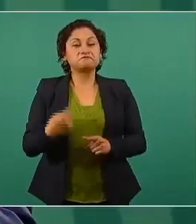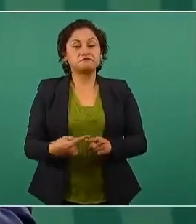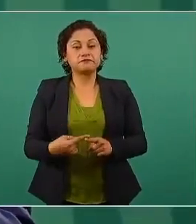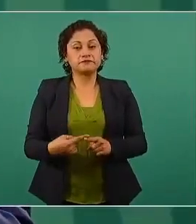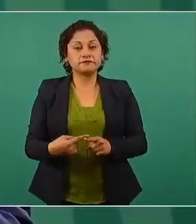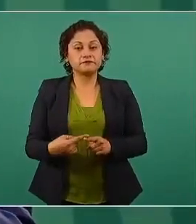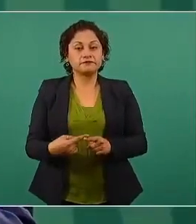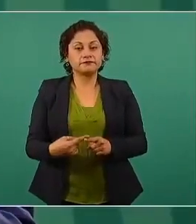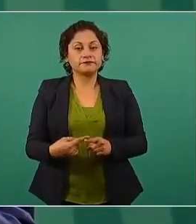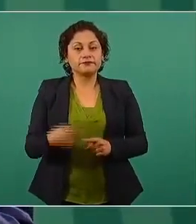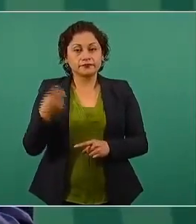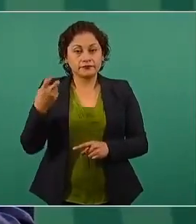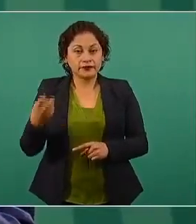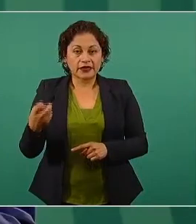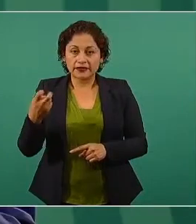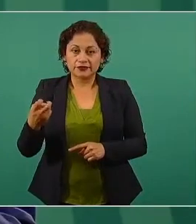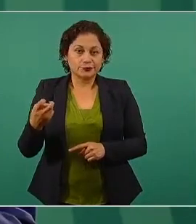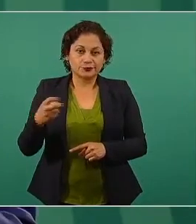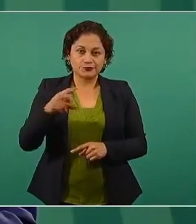Eso no.